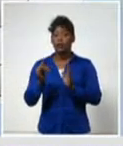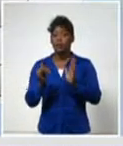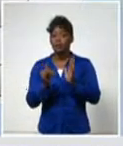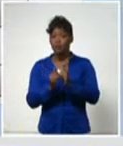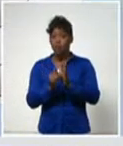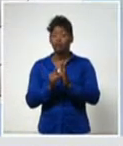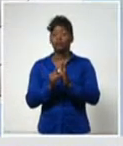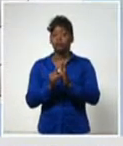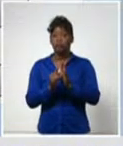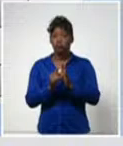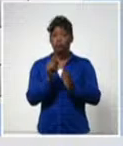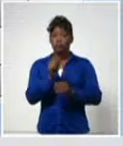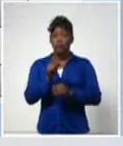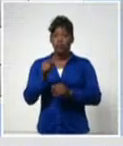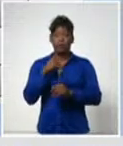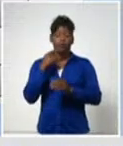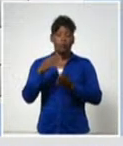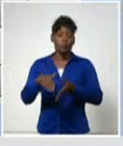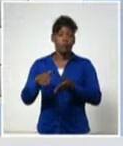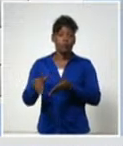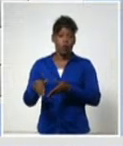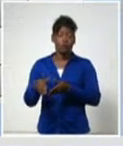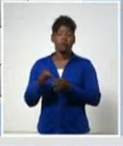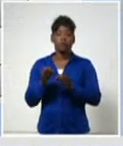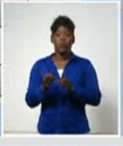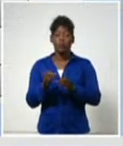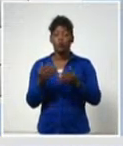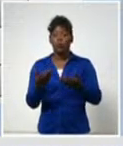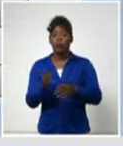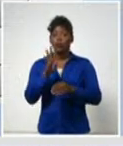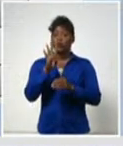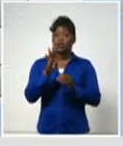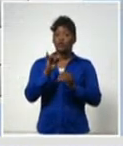8.796.469. El total de fallecidos